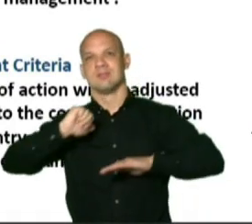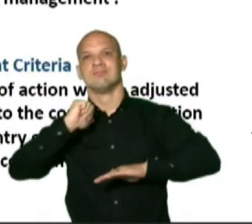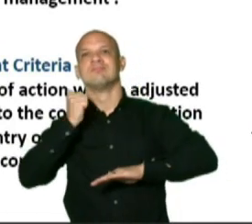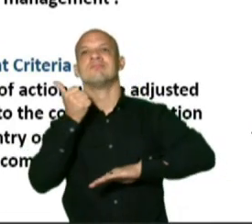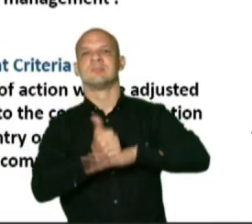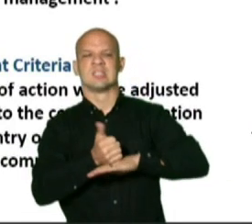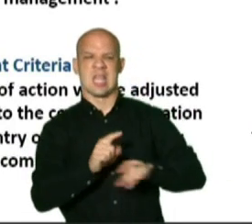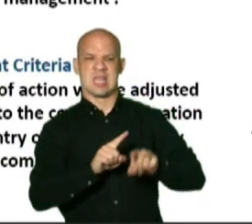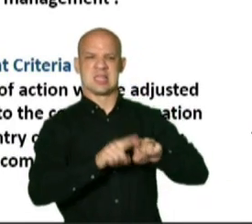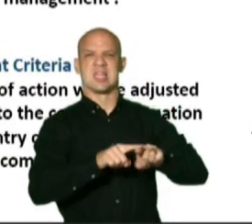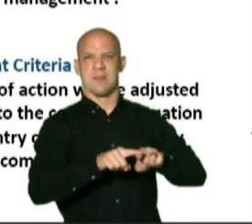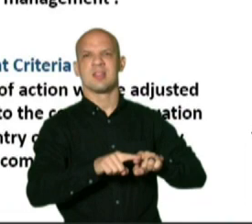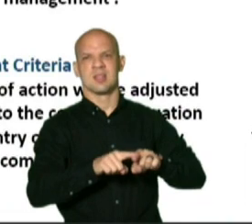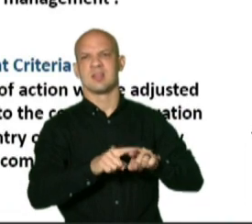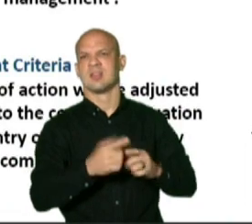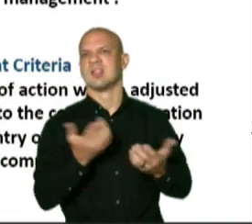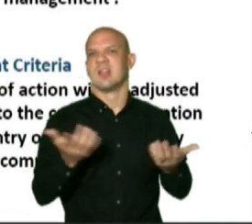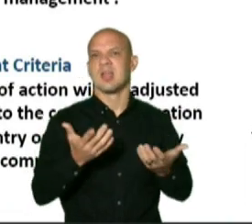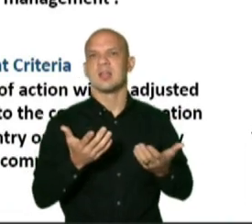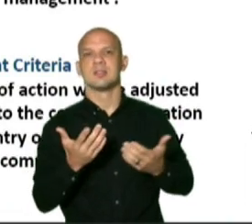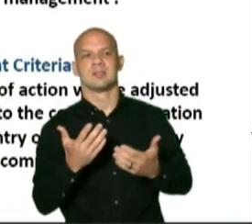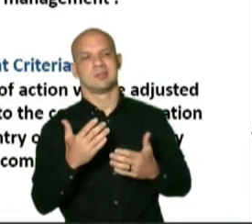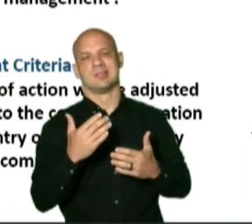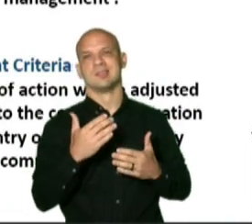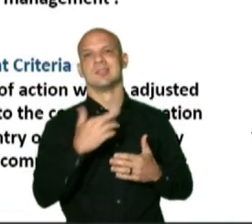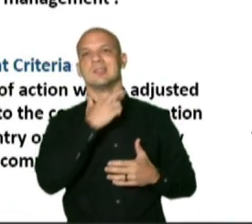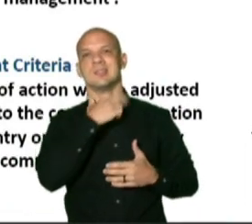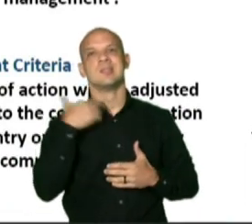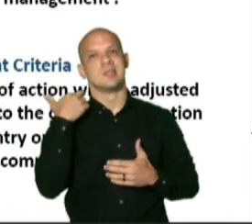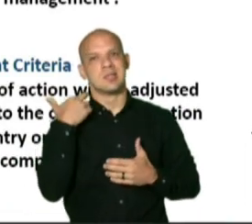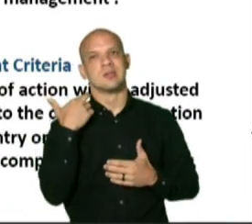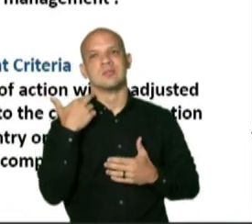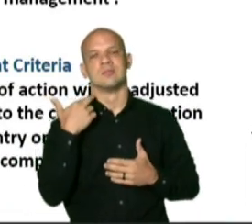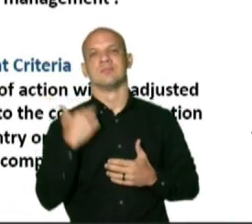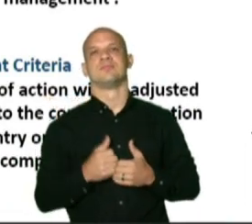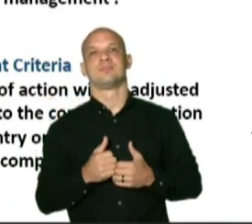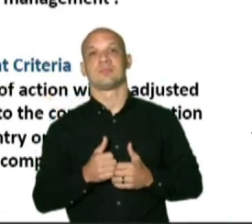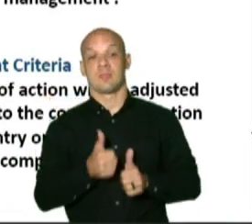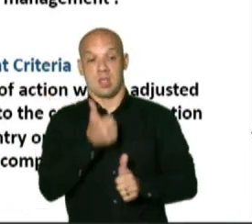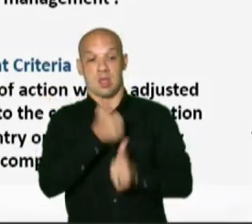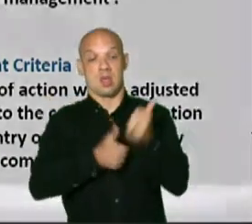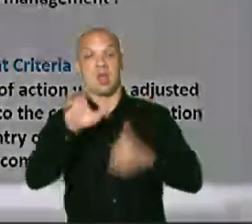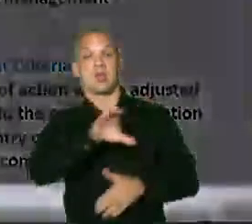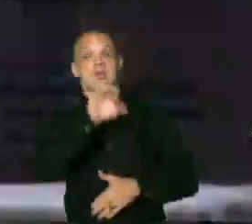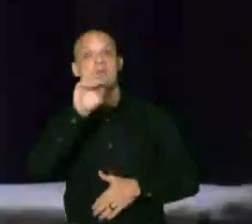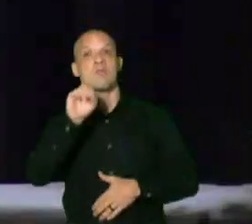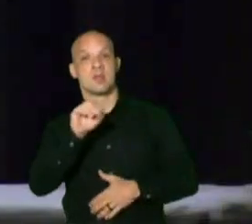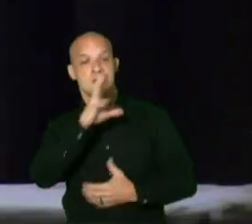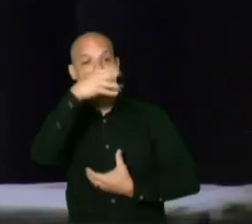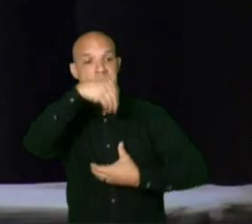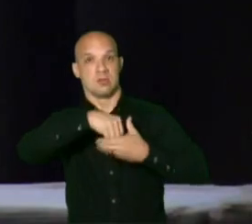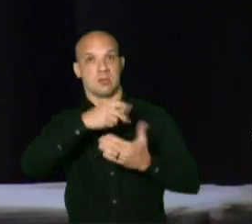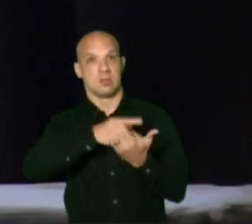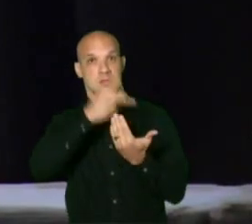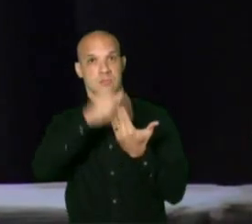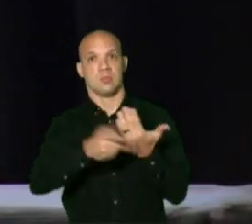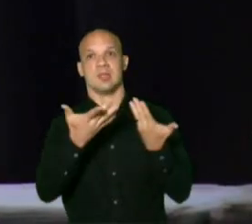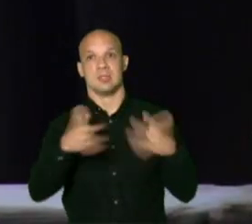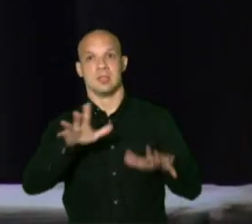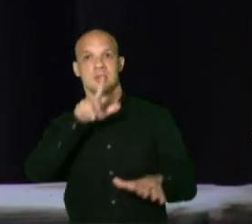riesgo en el cual se encuentra el país. Cada compañía que es parte de este programa también